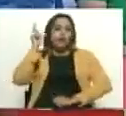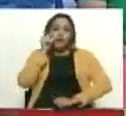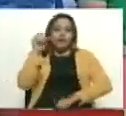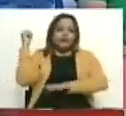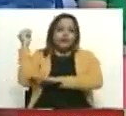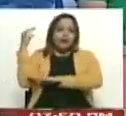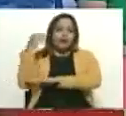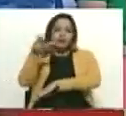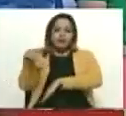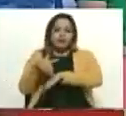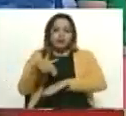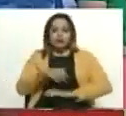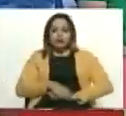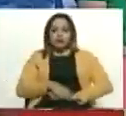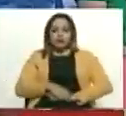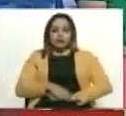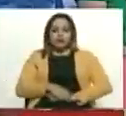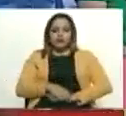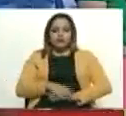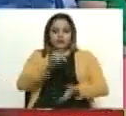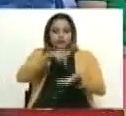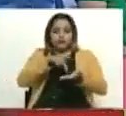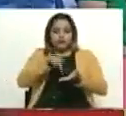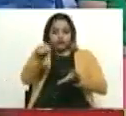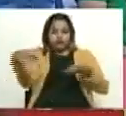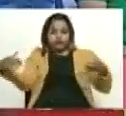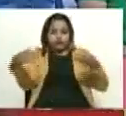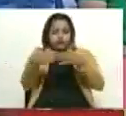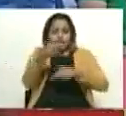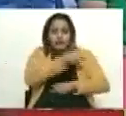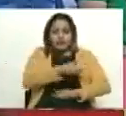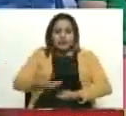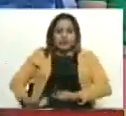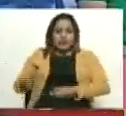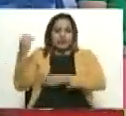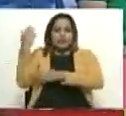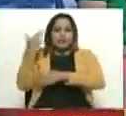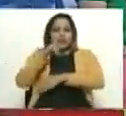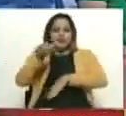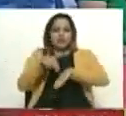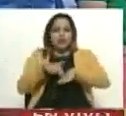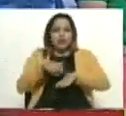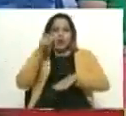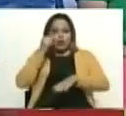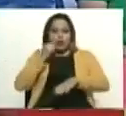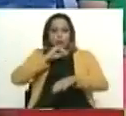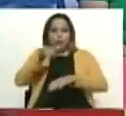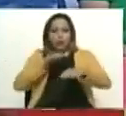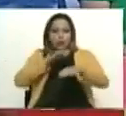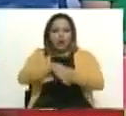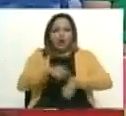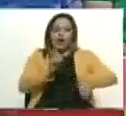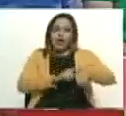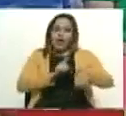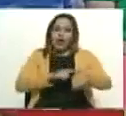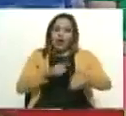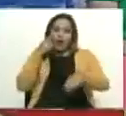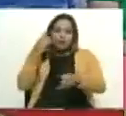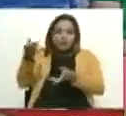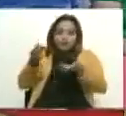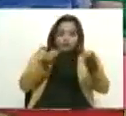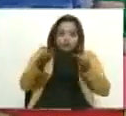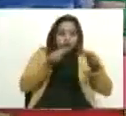Nacional. Presentes en esta asamblea, el presidente del Parlamento venezolano, doctor Jorge Rodríguez, quien a esta hora escucha los